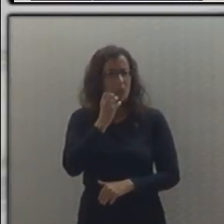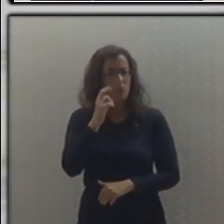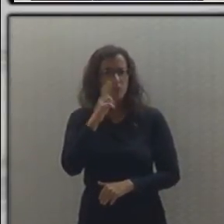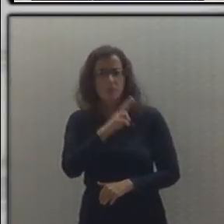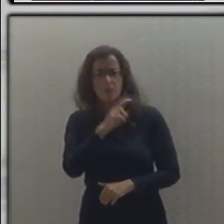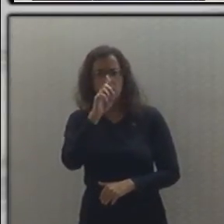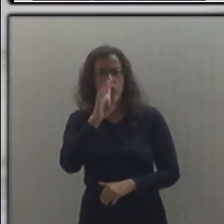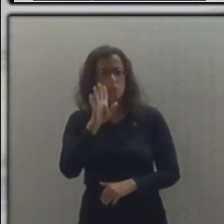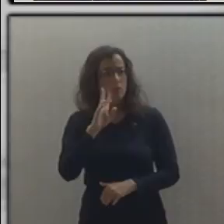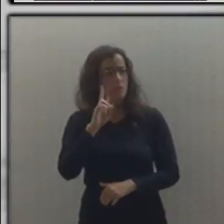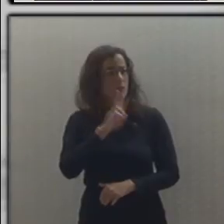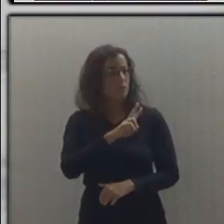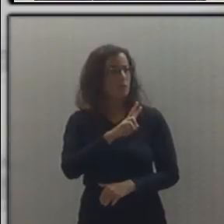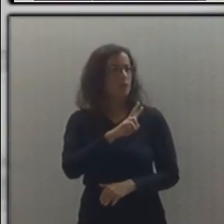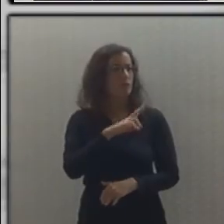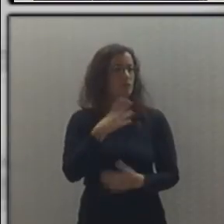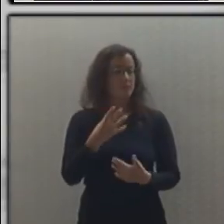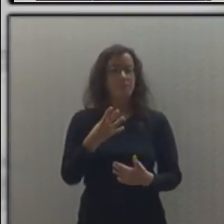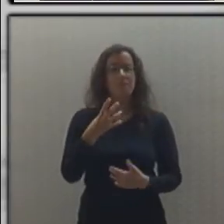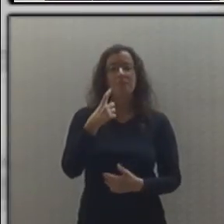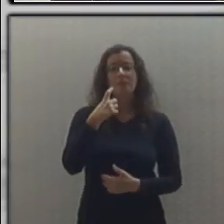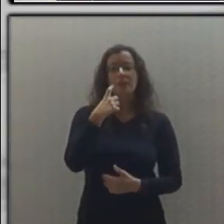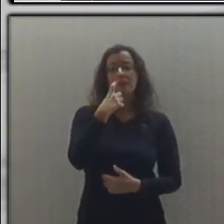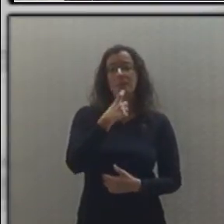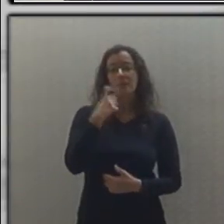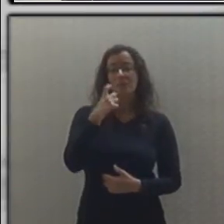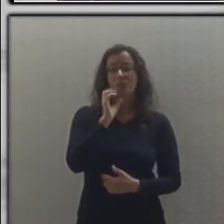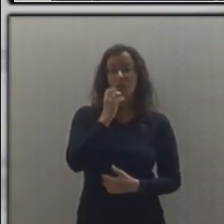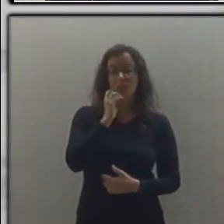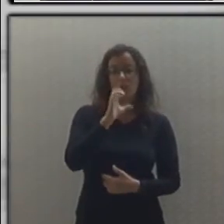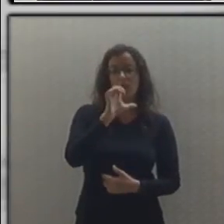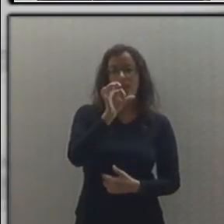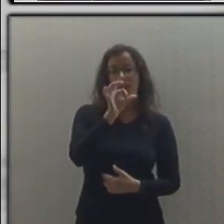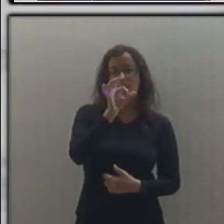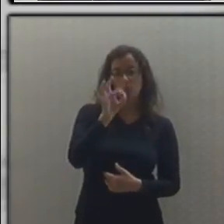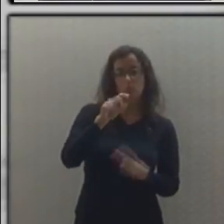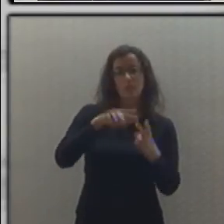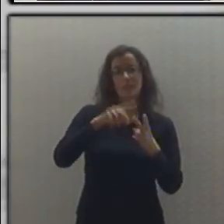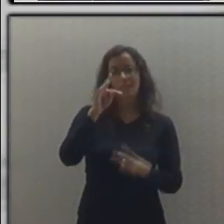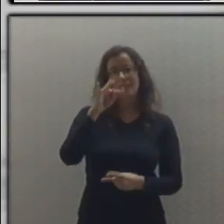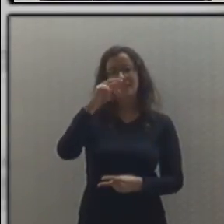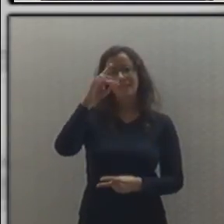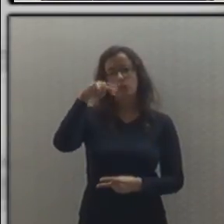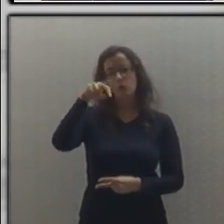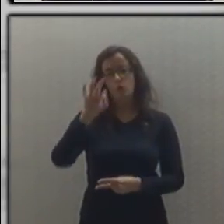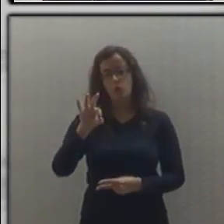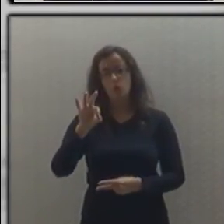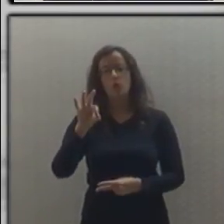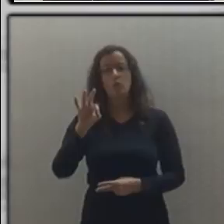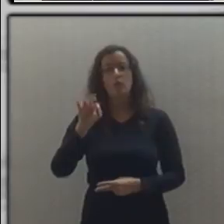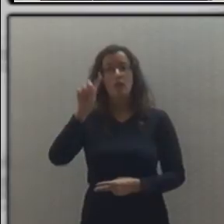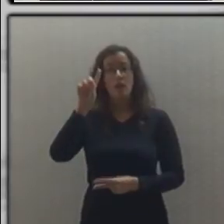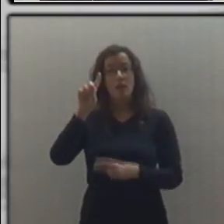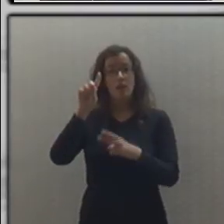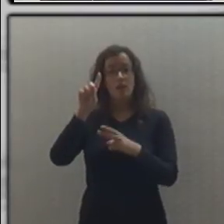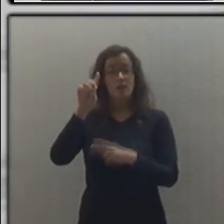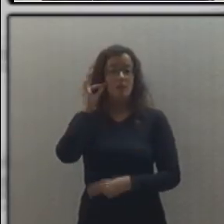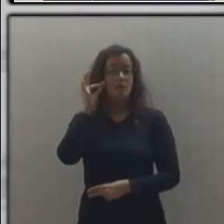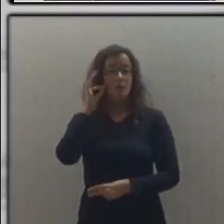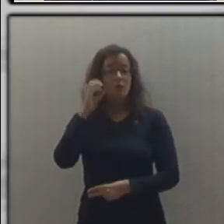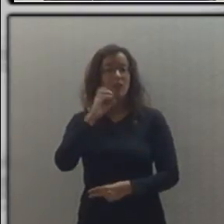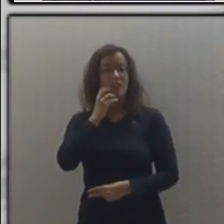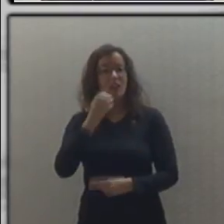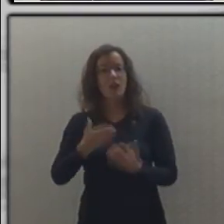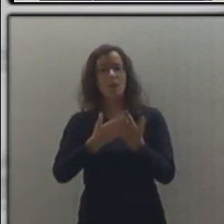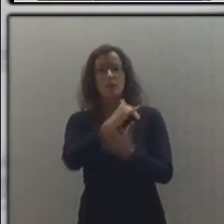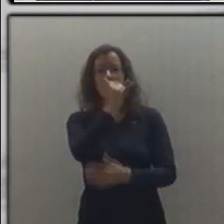Sí. El mito griego de Eos y Titono, en el cual la diosa griega le pide a Zeus que convierta a